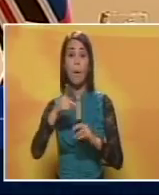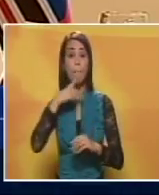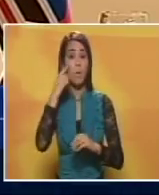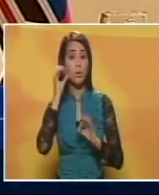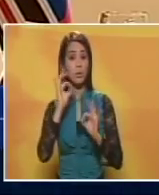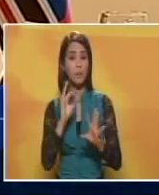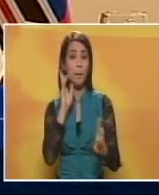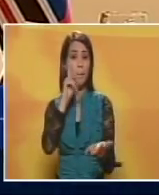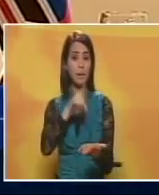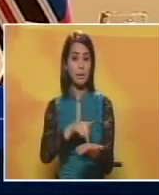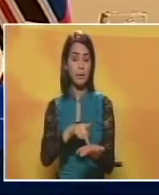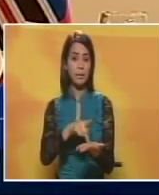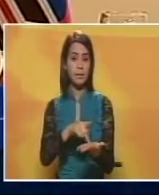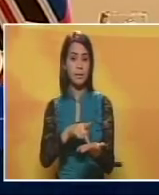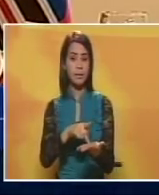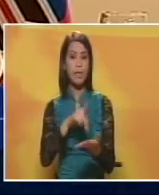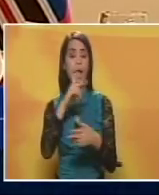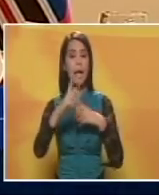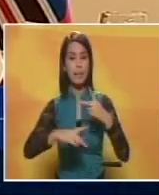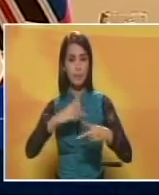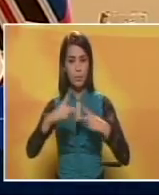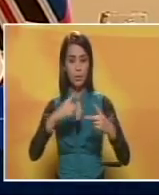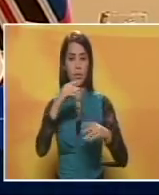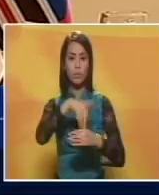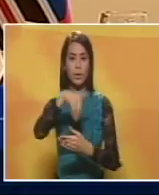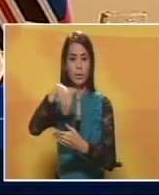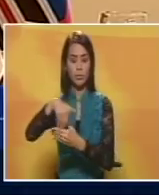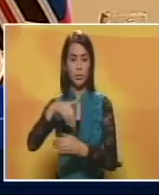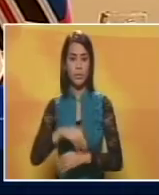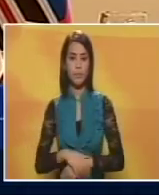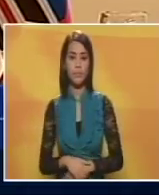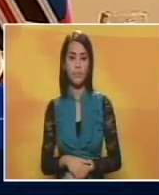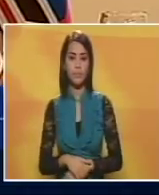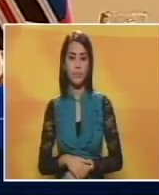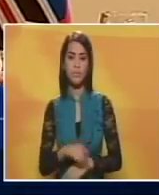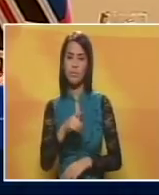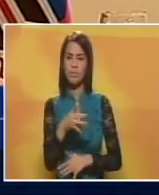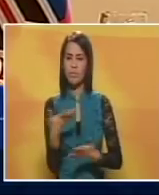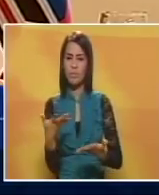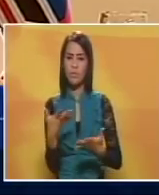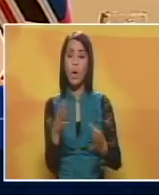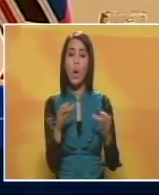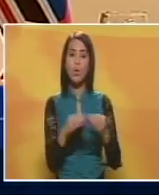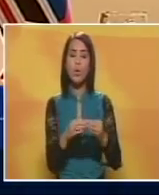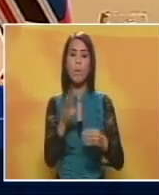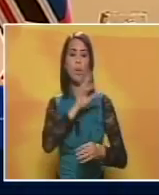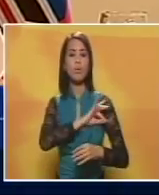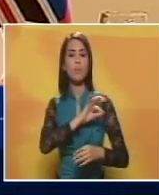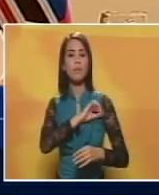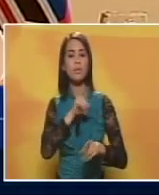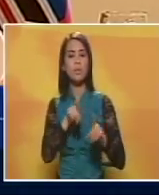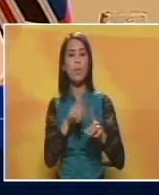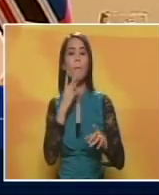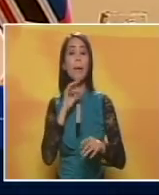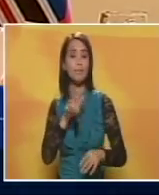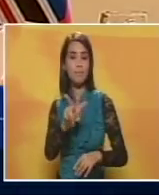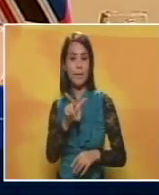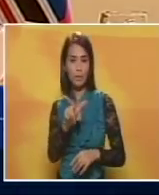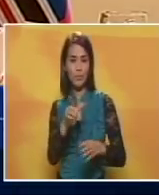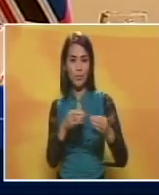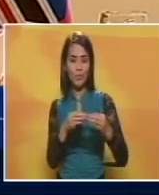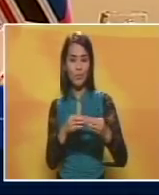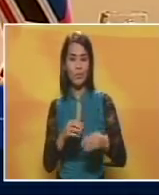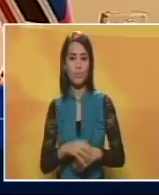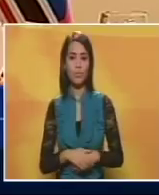políticos participando en este proceso electoral. Entre ellas tenemos Partido Socialista Unido de Venezuela,